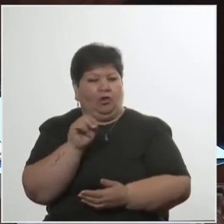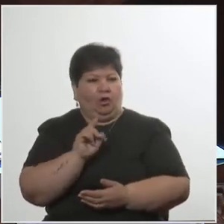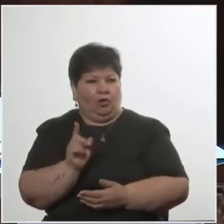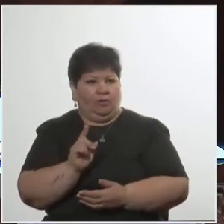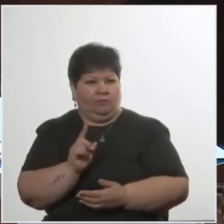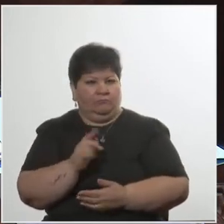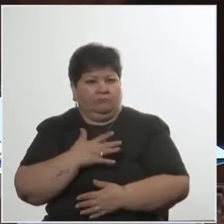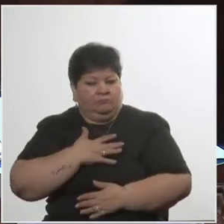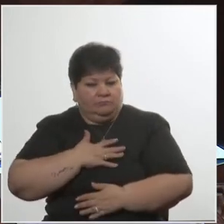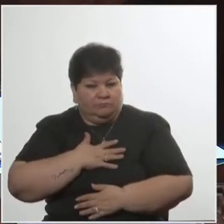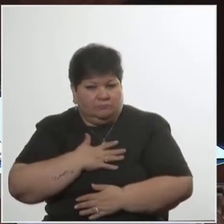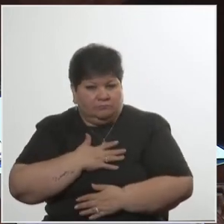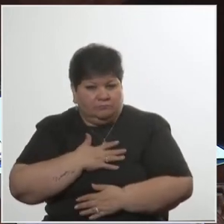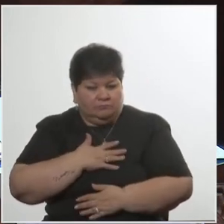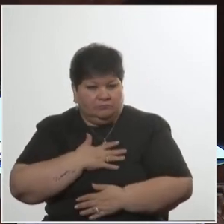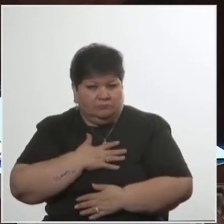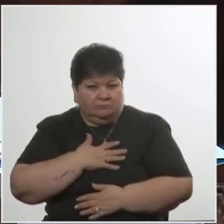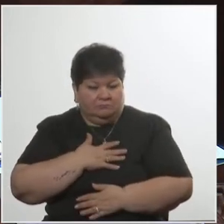quién habla